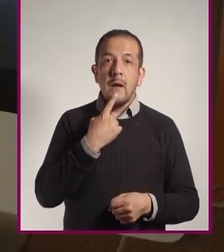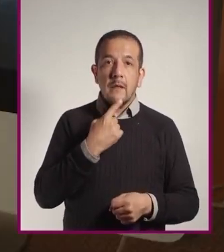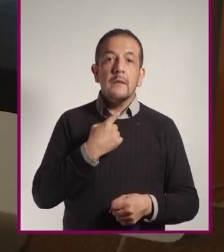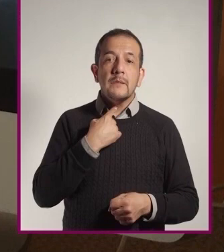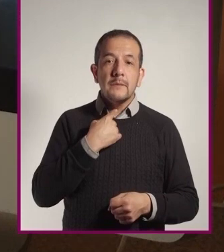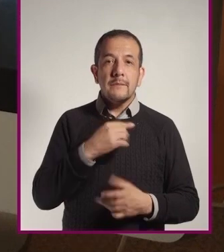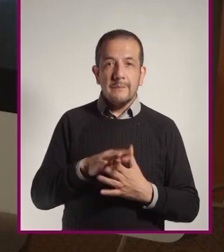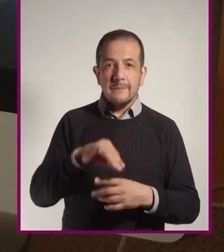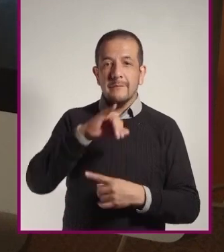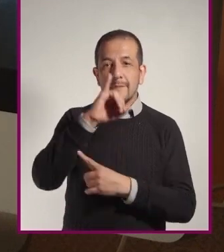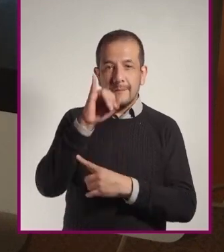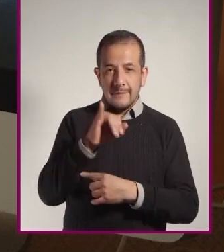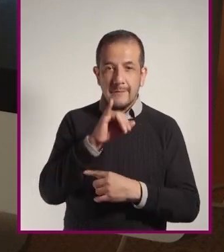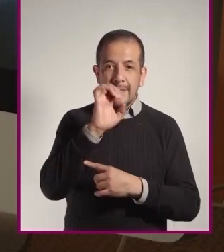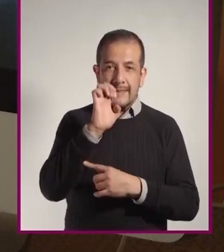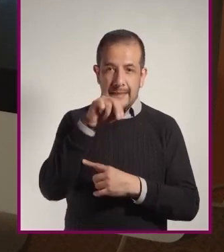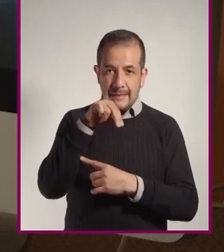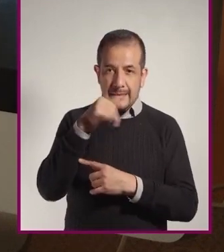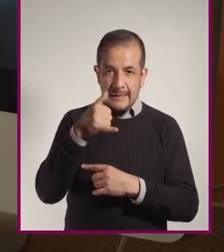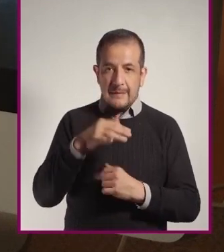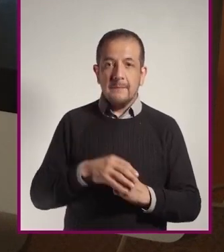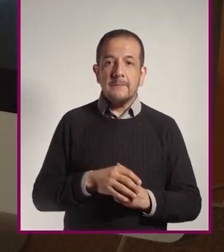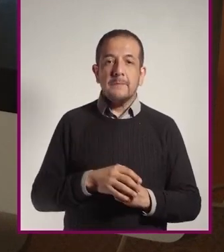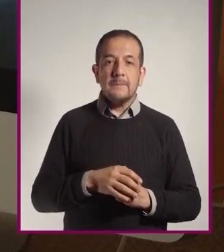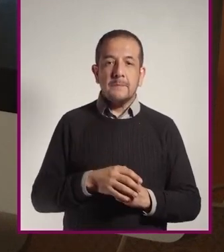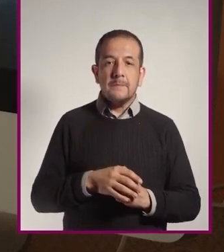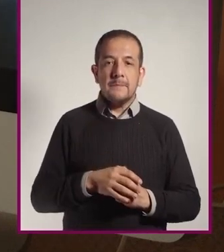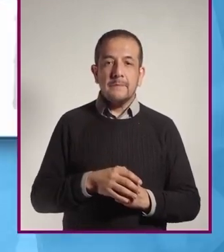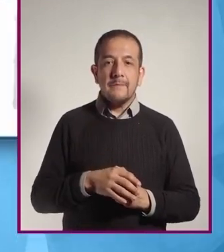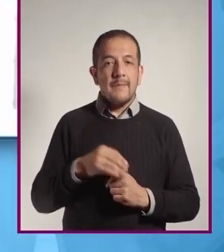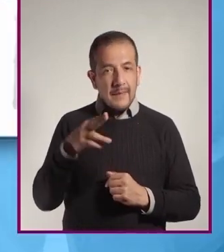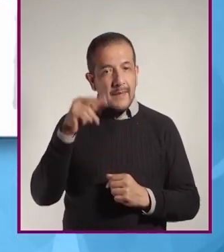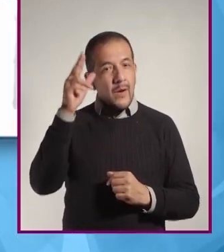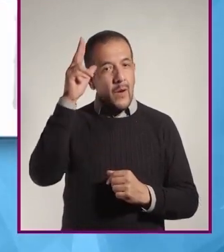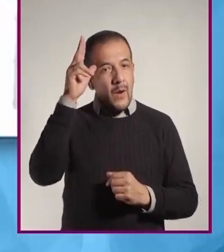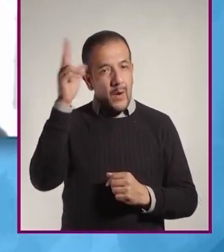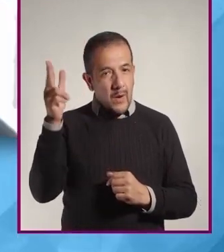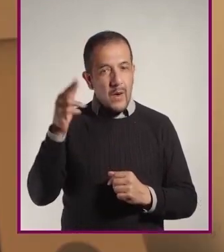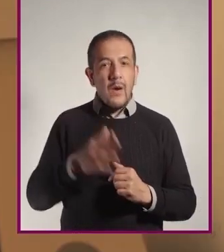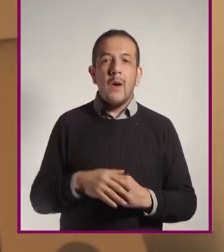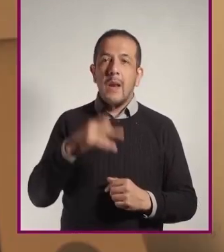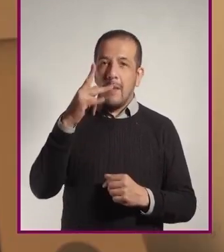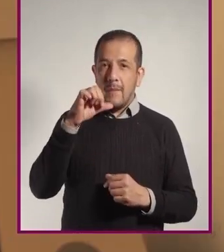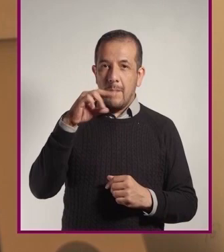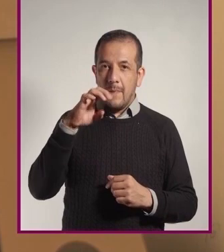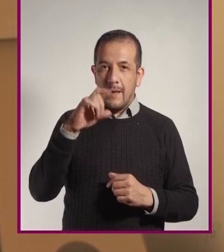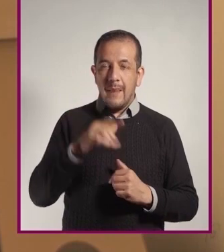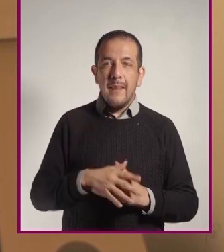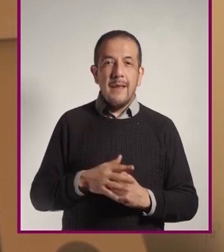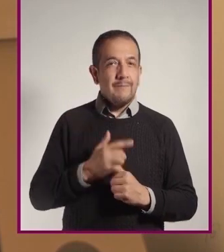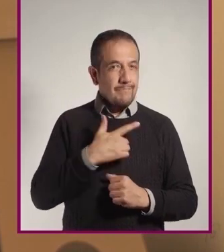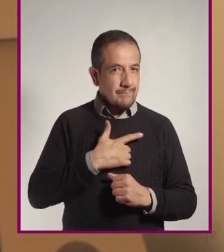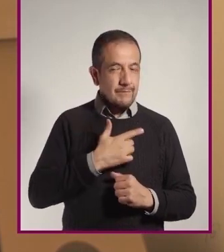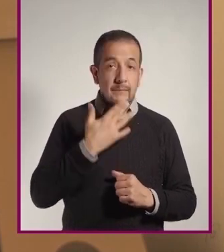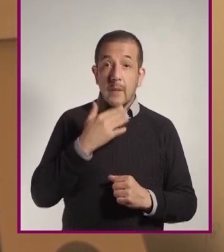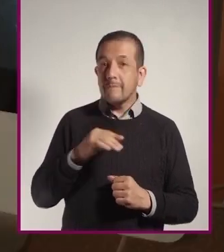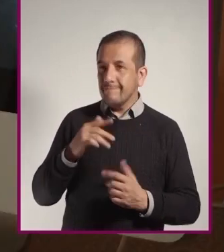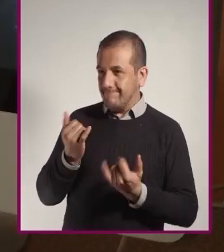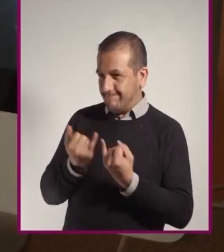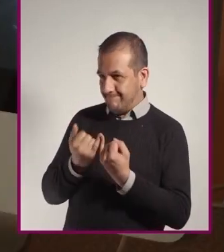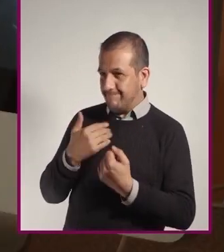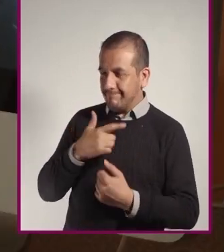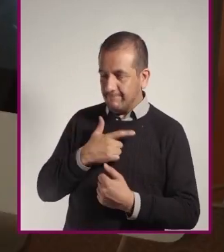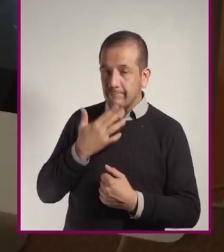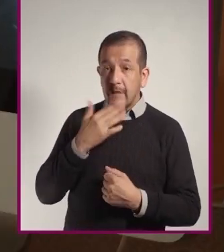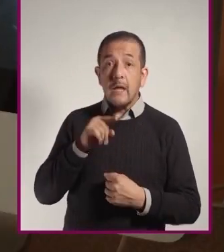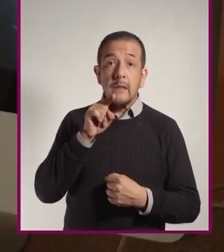Bertin. Jenny, bienvenida. Muchas gracias por estar con nosotros. Hola, Pamela, mucho gusto. Hola, igualmente. Jenny,